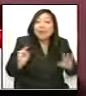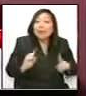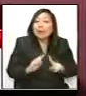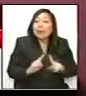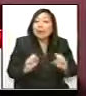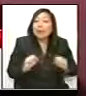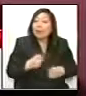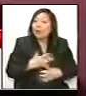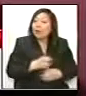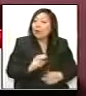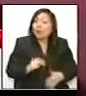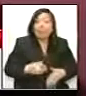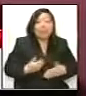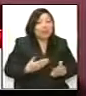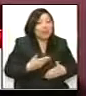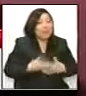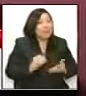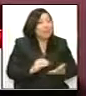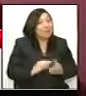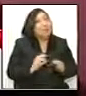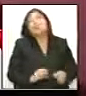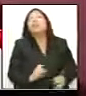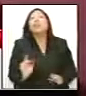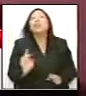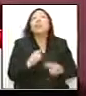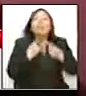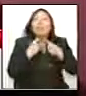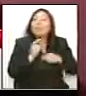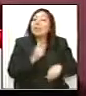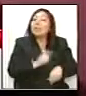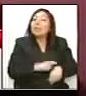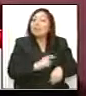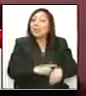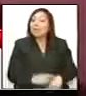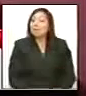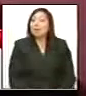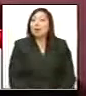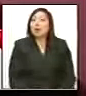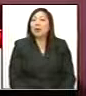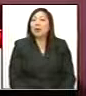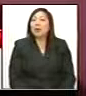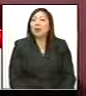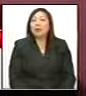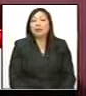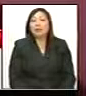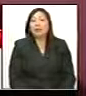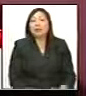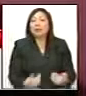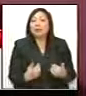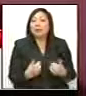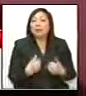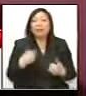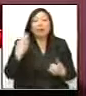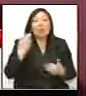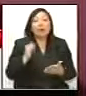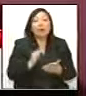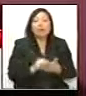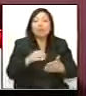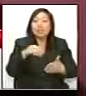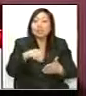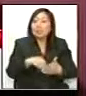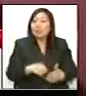que en salud no podemos correr riesgos, no podemos perder tiempo. Y tenemos que tener políticas que se